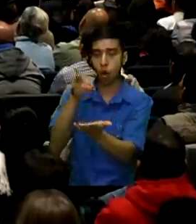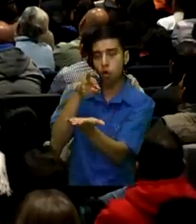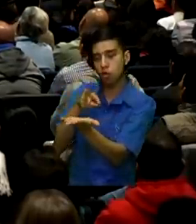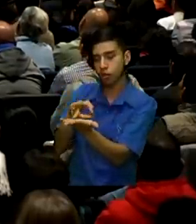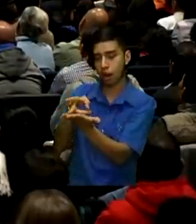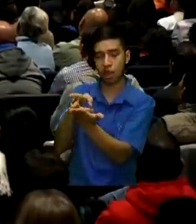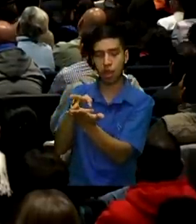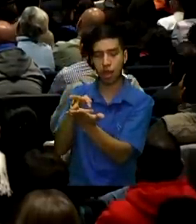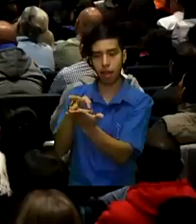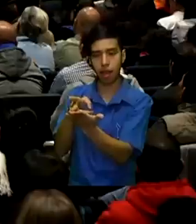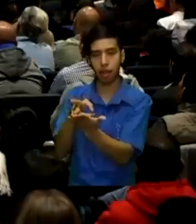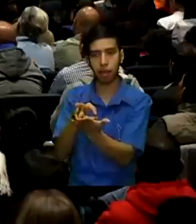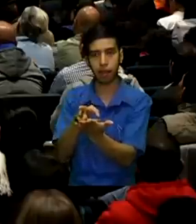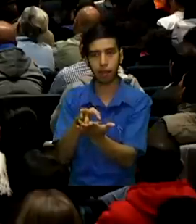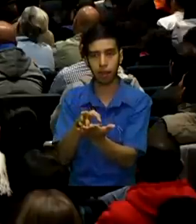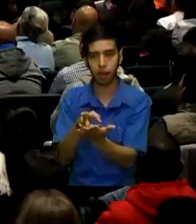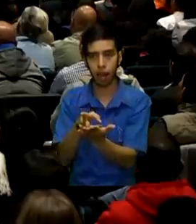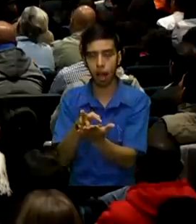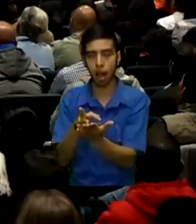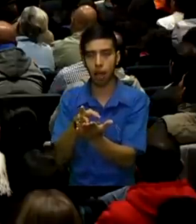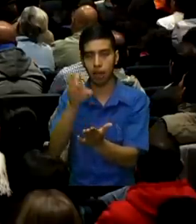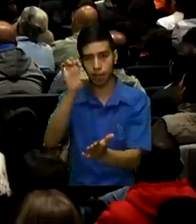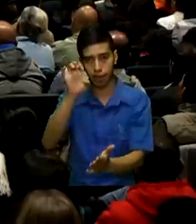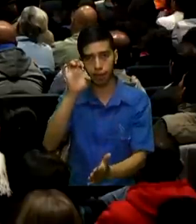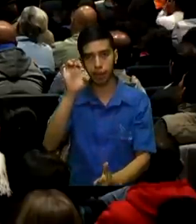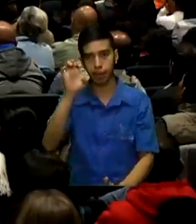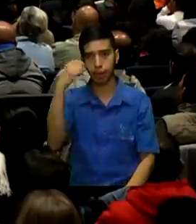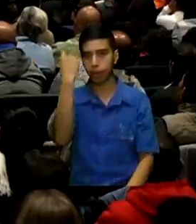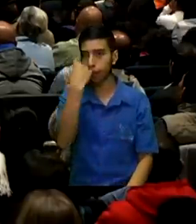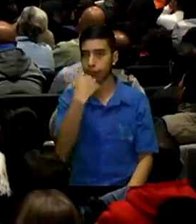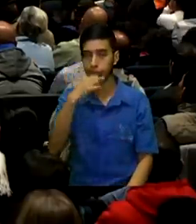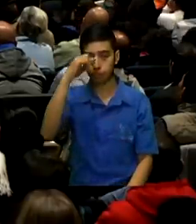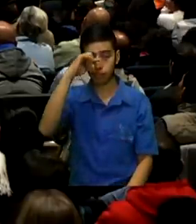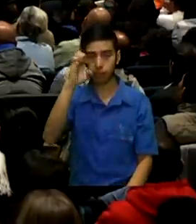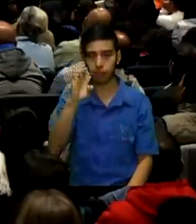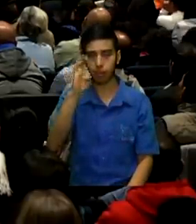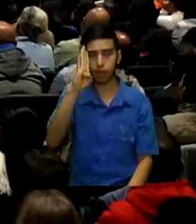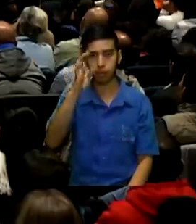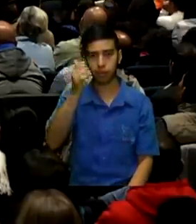Malmatan a Esteban. No lo malmatan, lo matan, lo apedrean, lo lapidan.